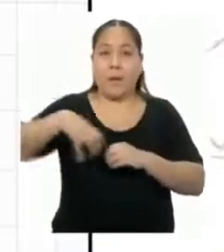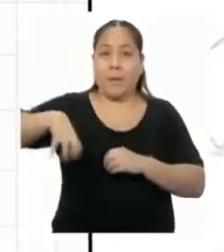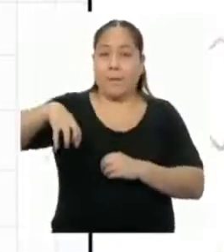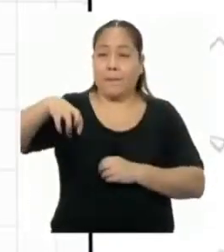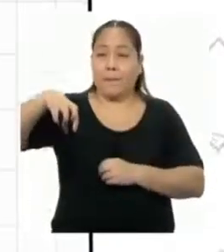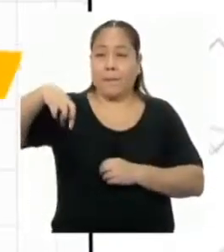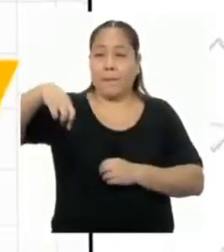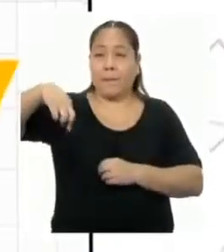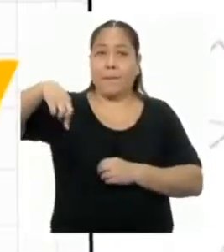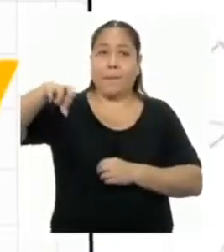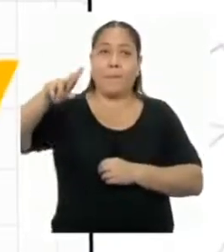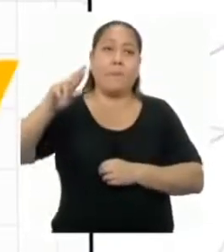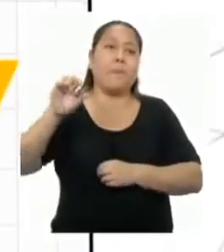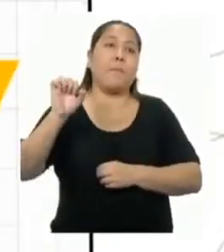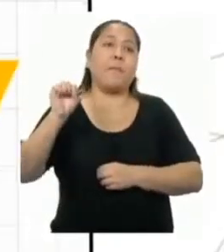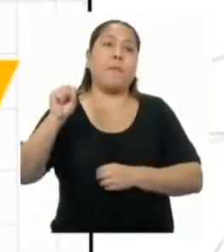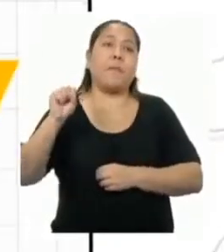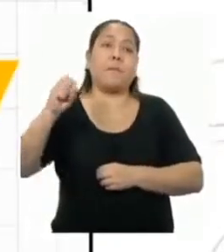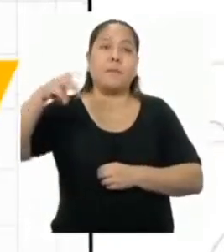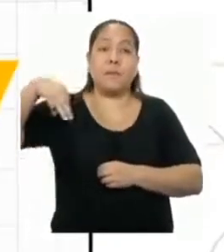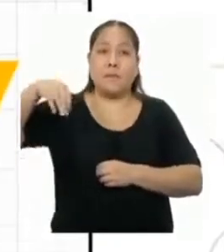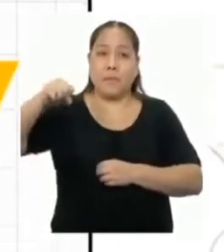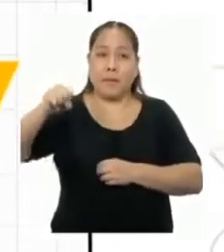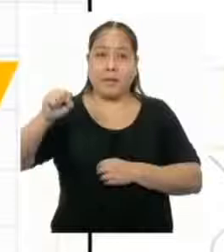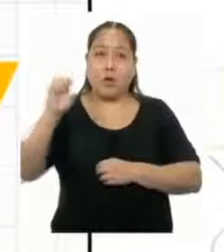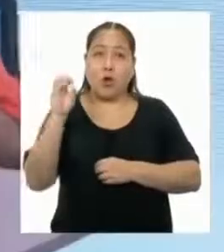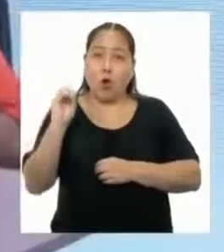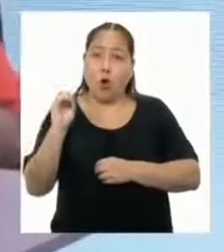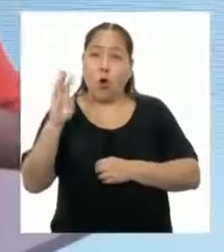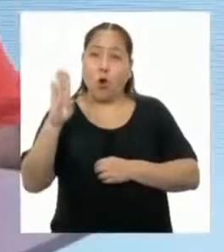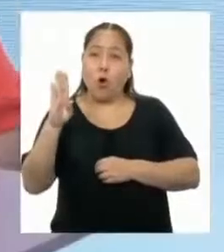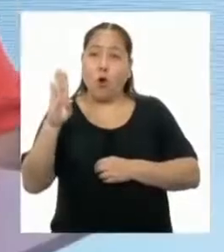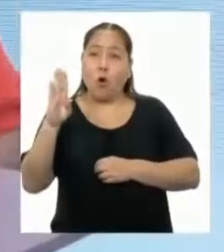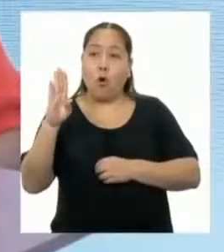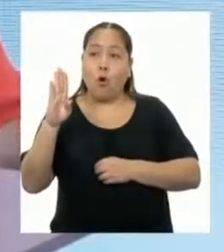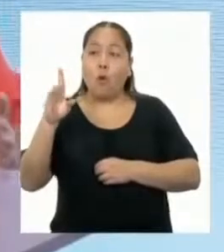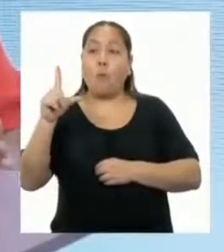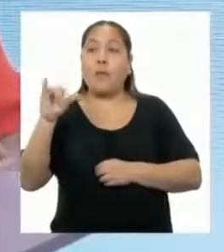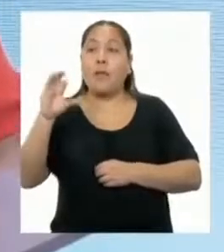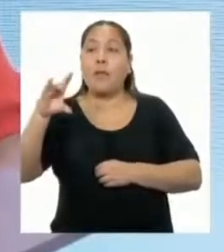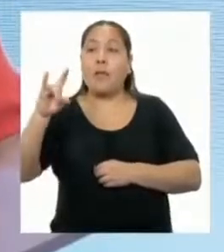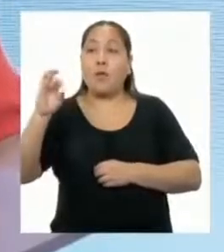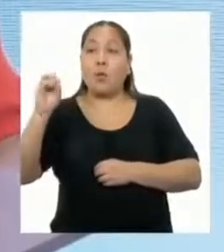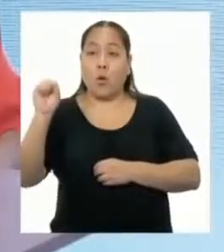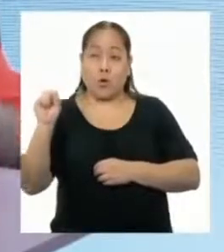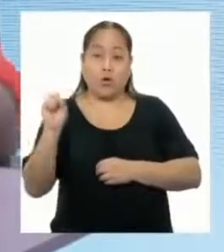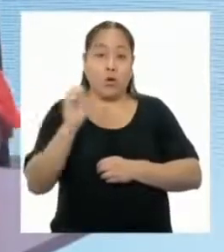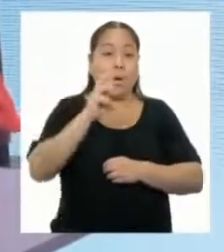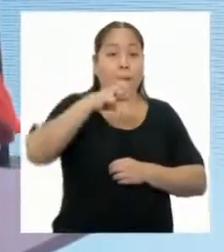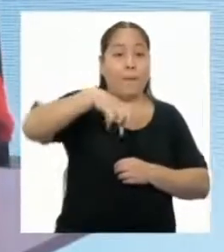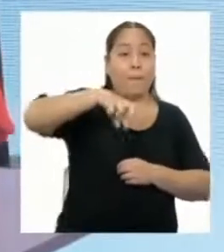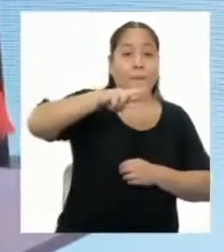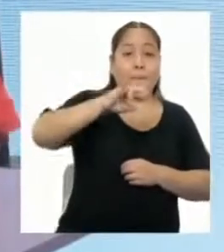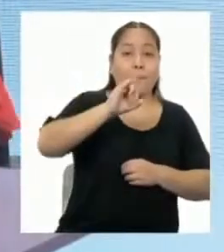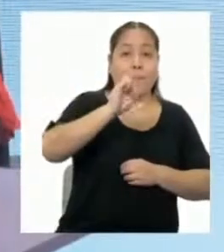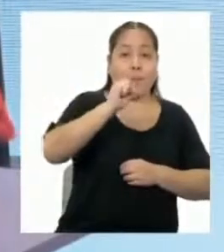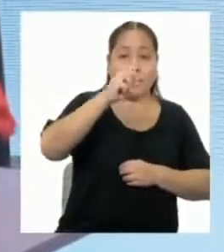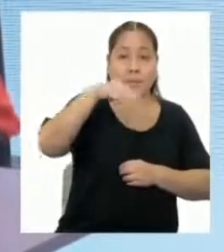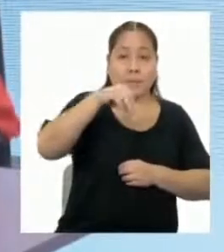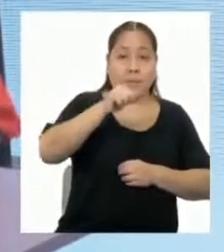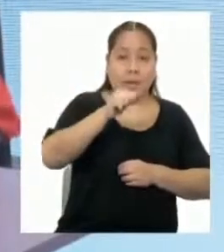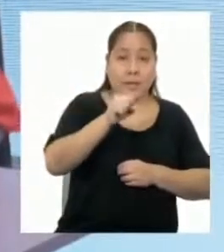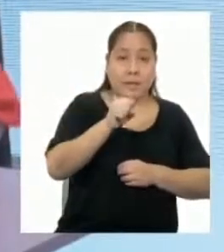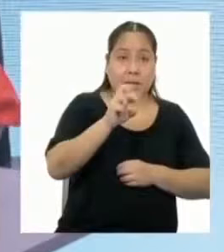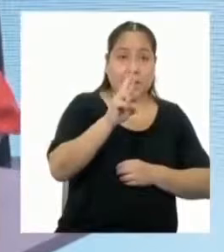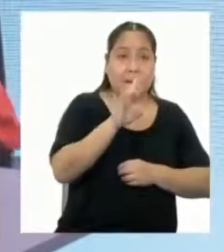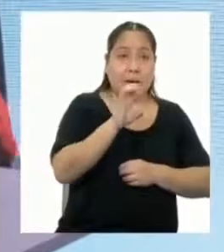prismas oblicuos o prismas rectos. Ah, ya veo la diferencia. Las aristas laterales del prisma oblicuo